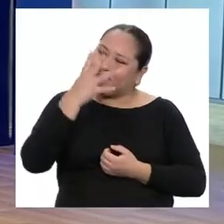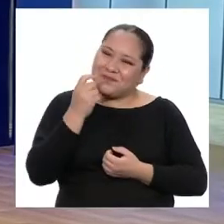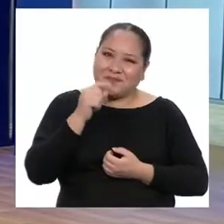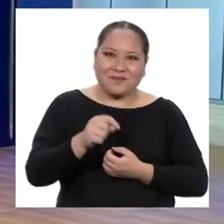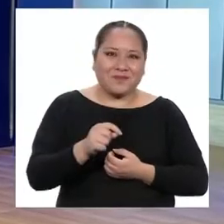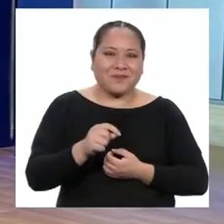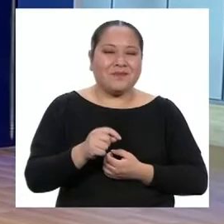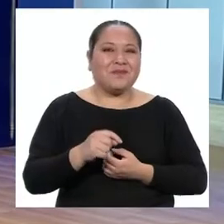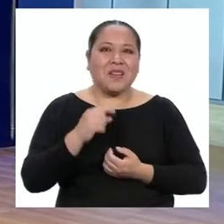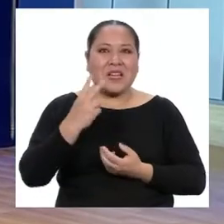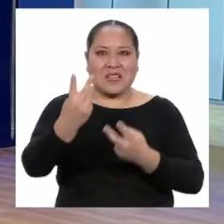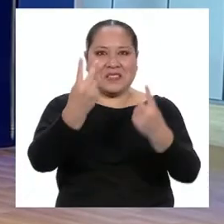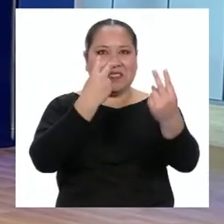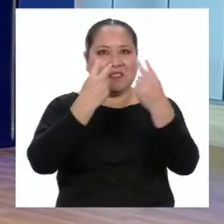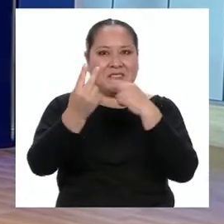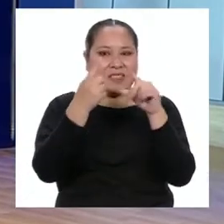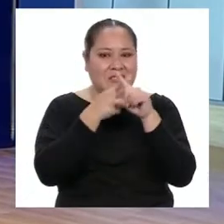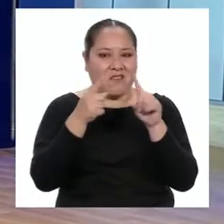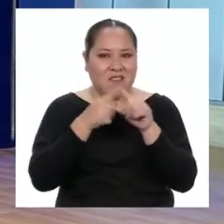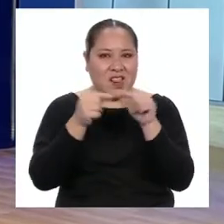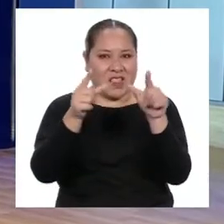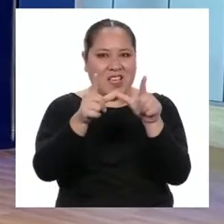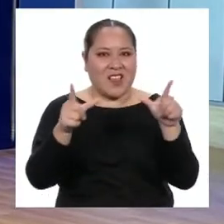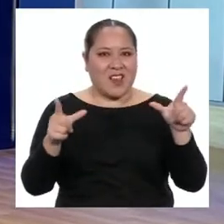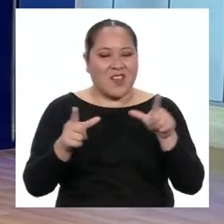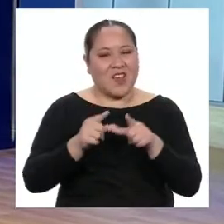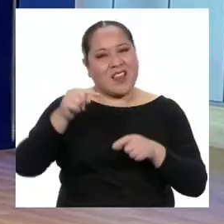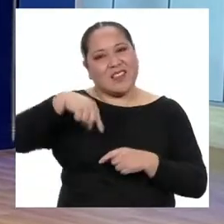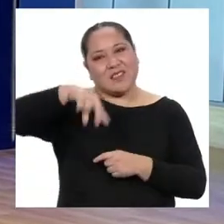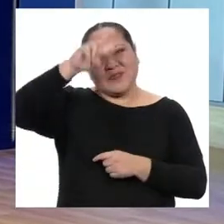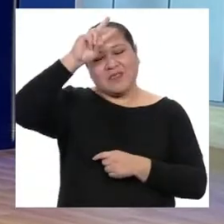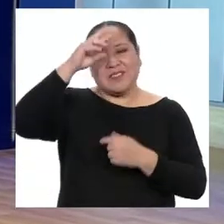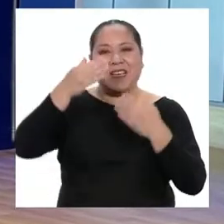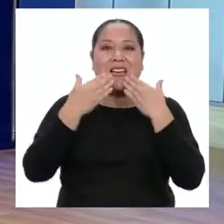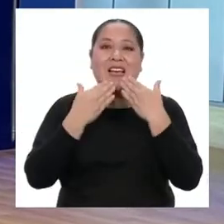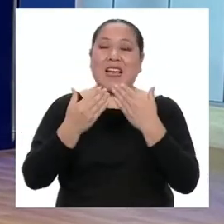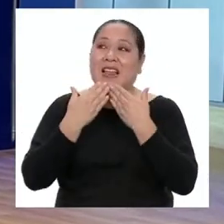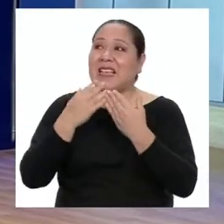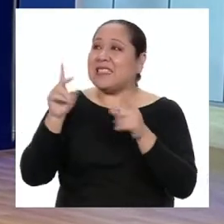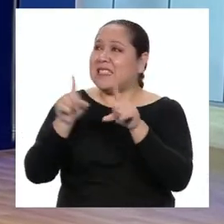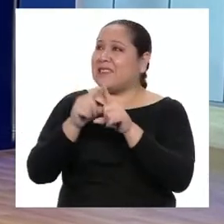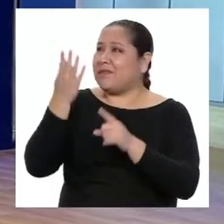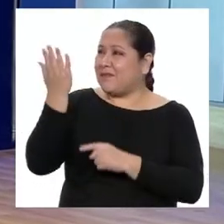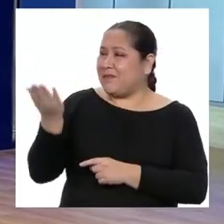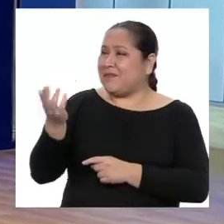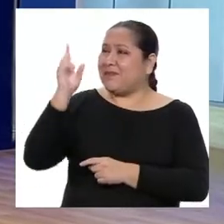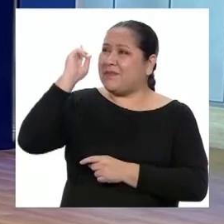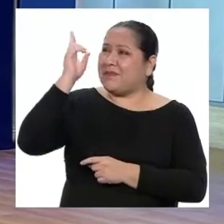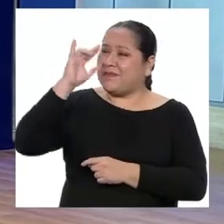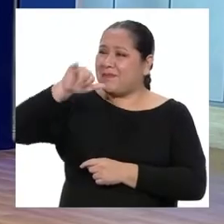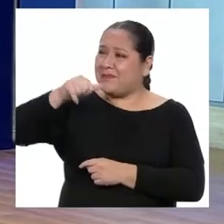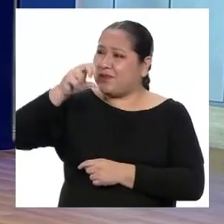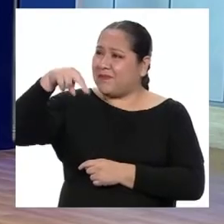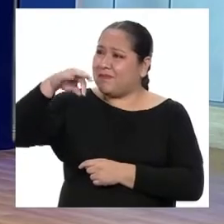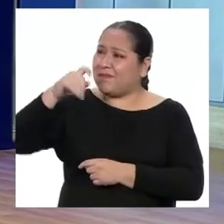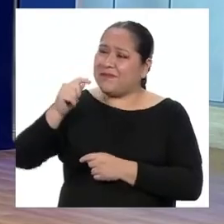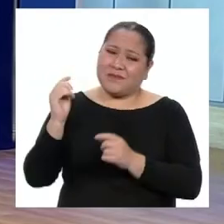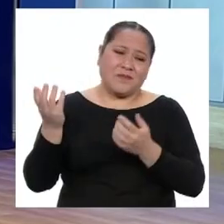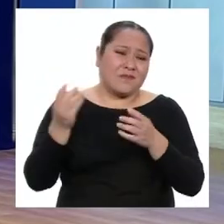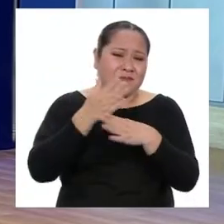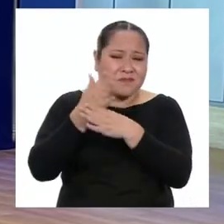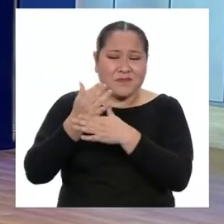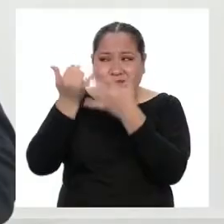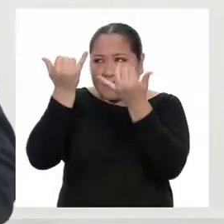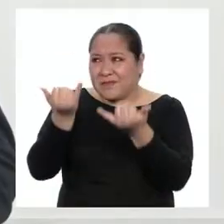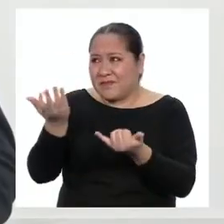ven de todos los lugares del Perú. Y muchas gracias también a usted, profesora Janet, por compartir con nosotros el